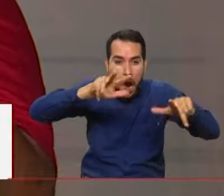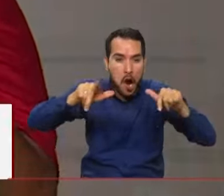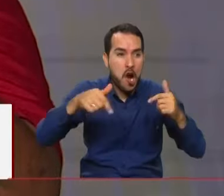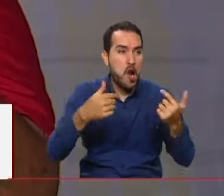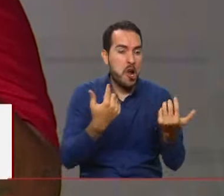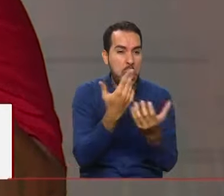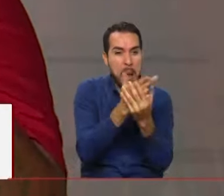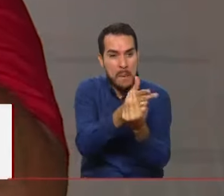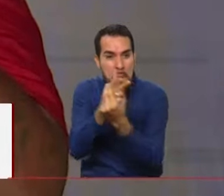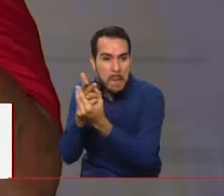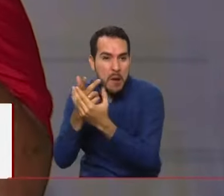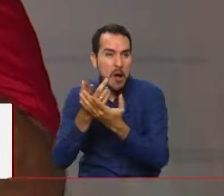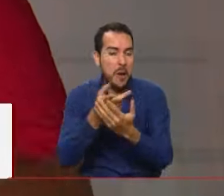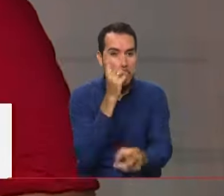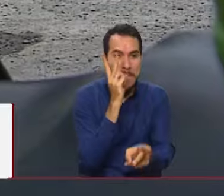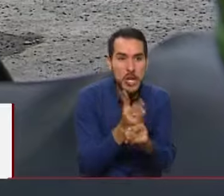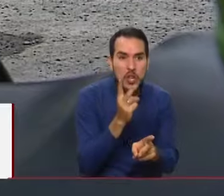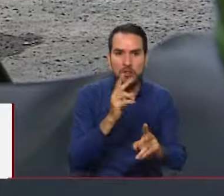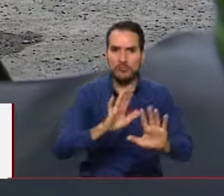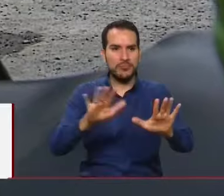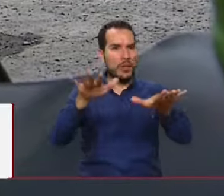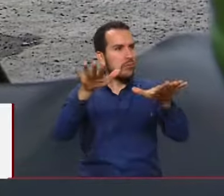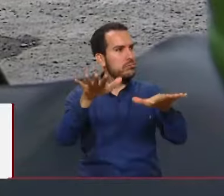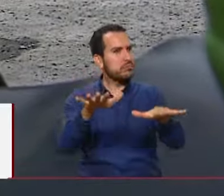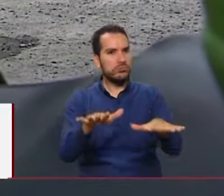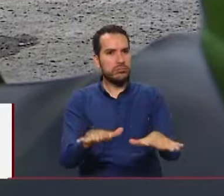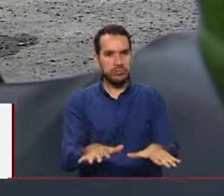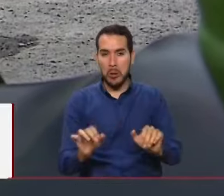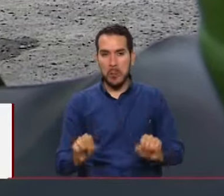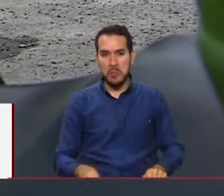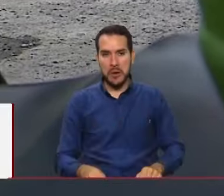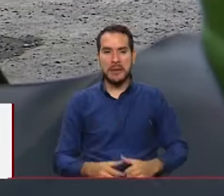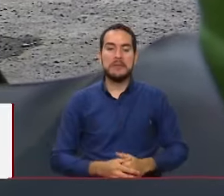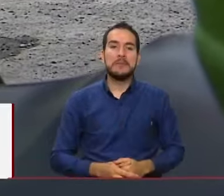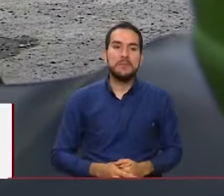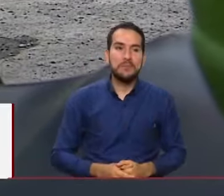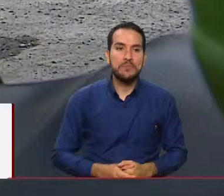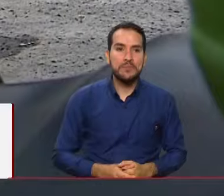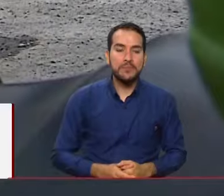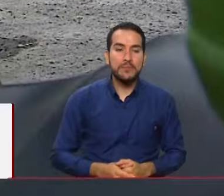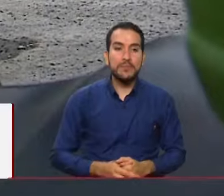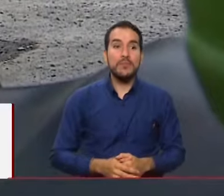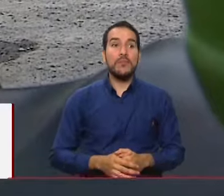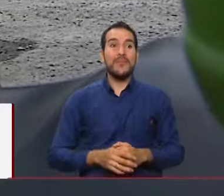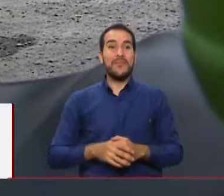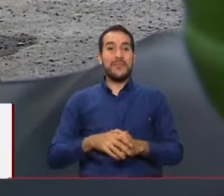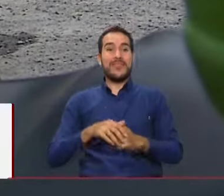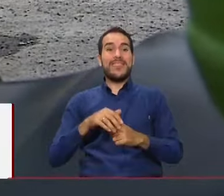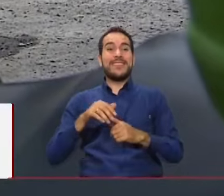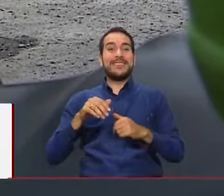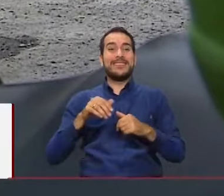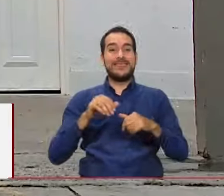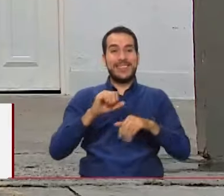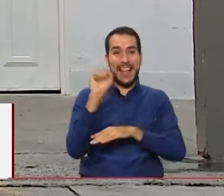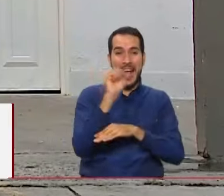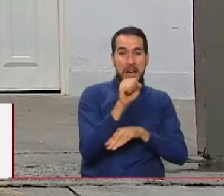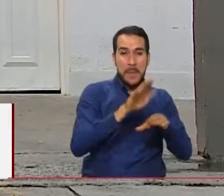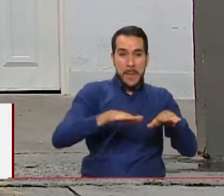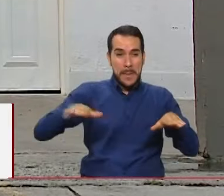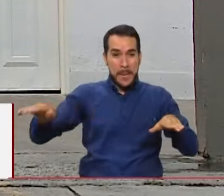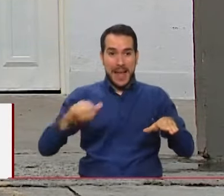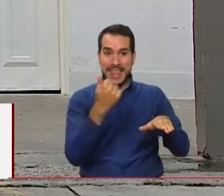está afectando nuestra comunidad 103 hombres y mujeres tres vehículos 19 motocicletas y toda la capacidad